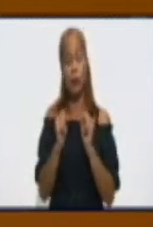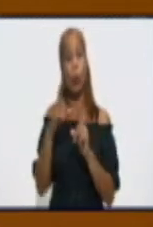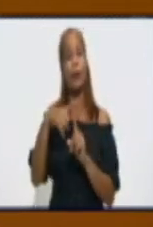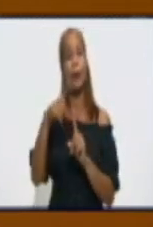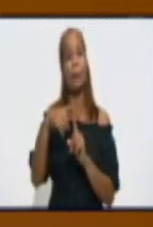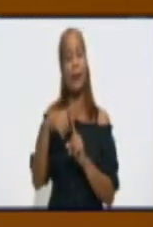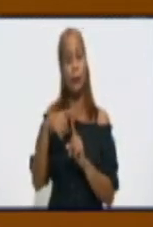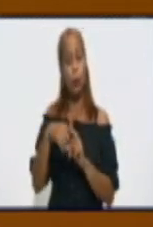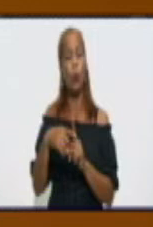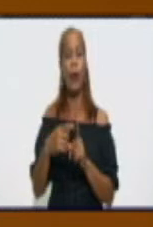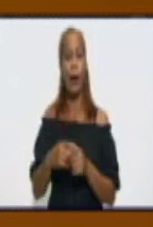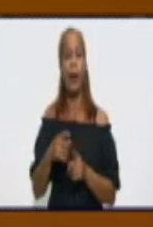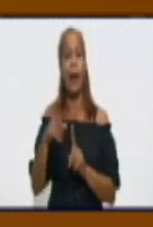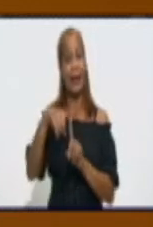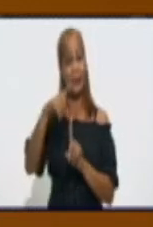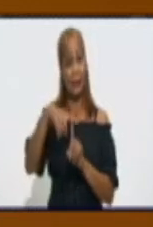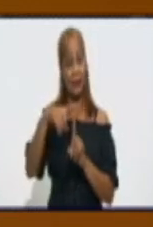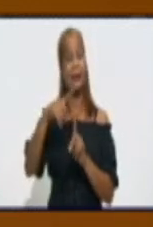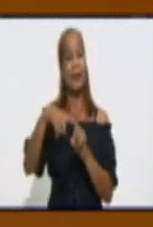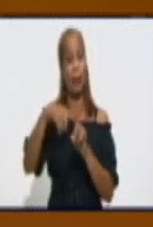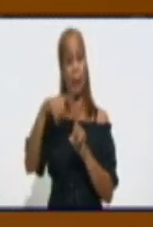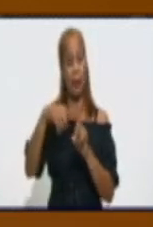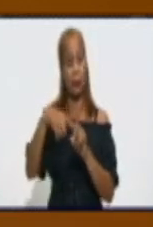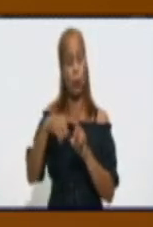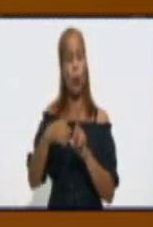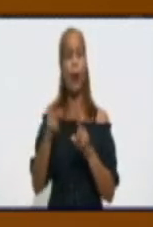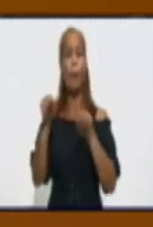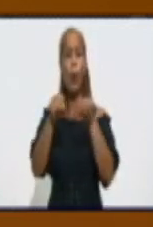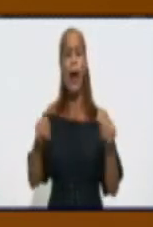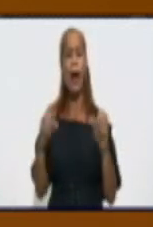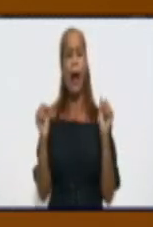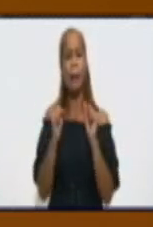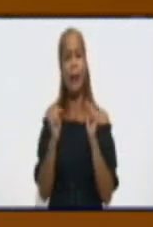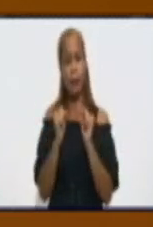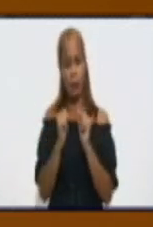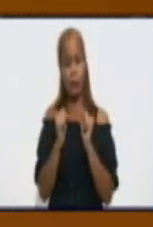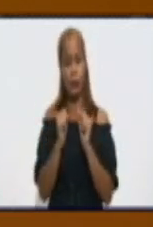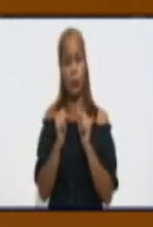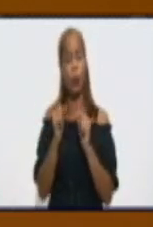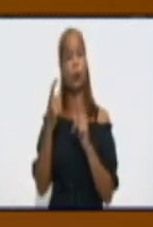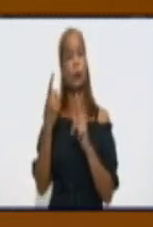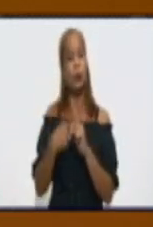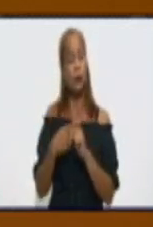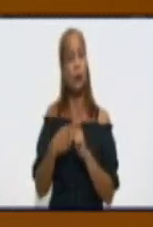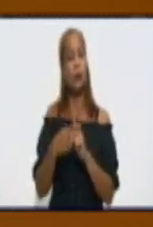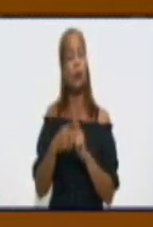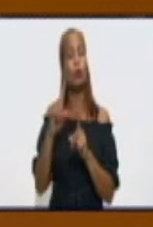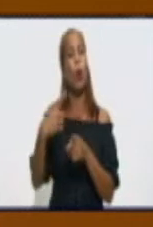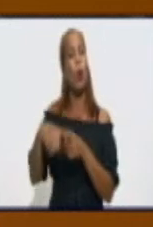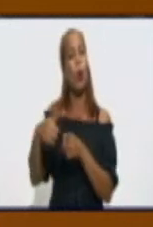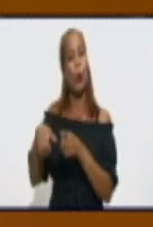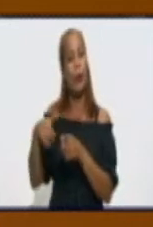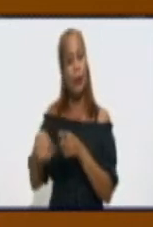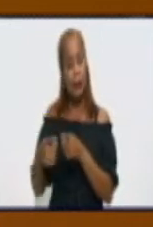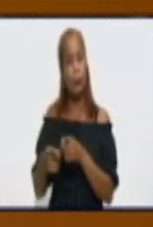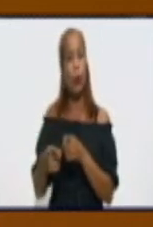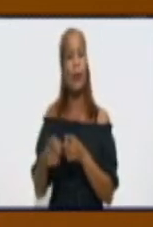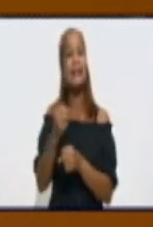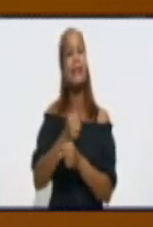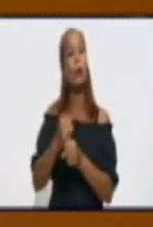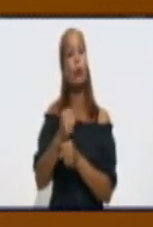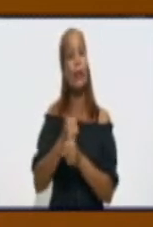equipos, el problema de las cámaras de frío, la situación de los equipos que se utilizan para poder medir la temperatura, que no